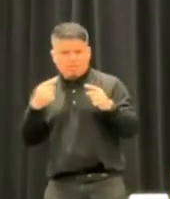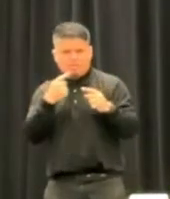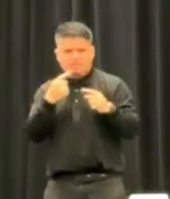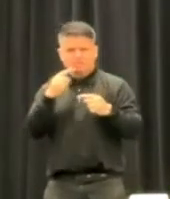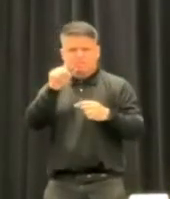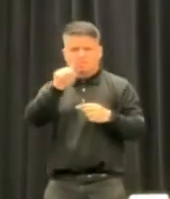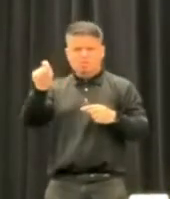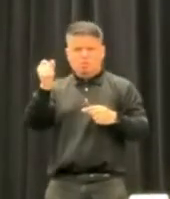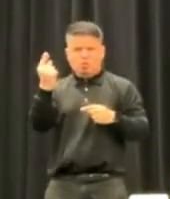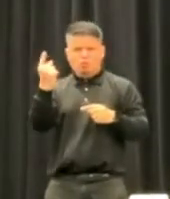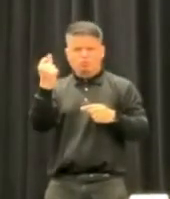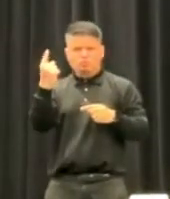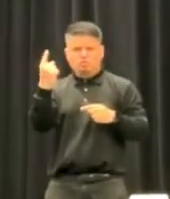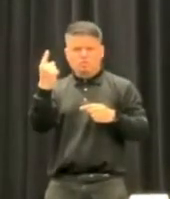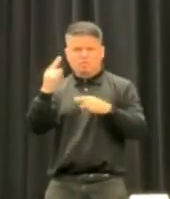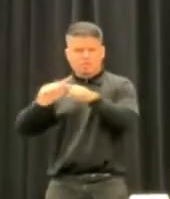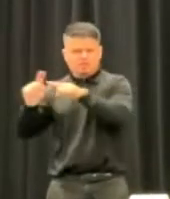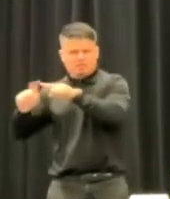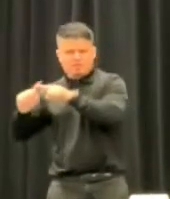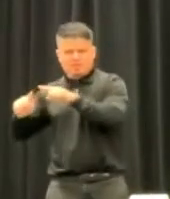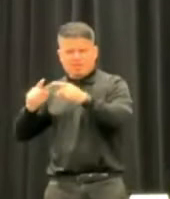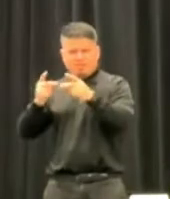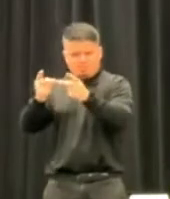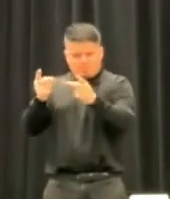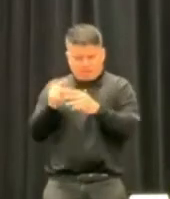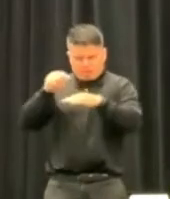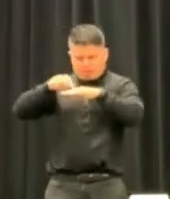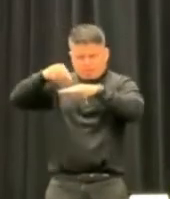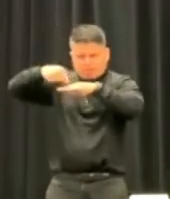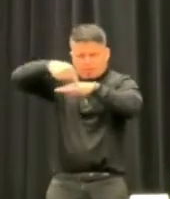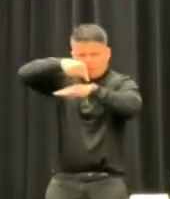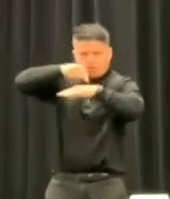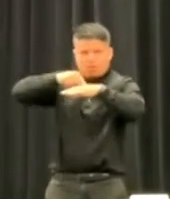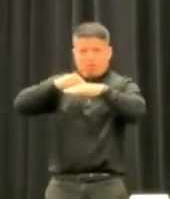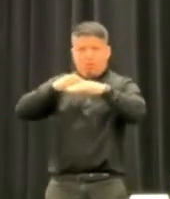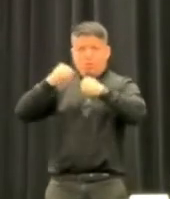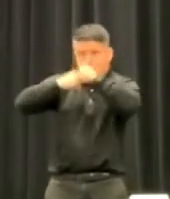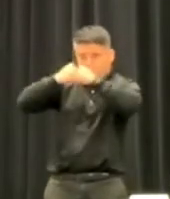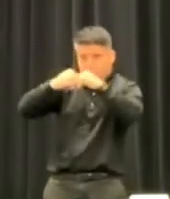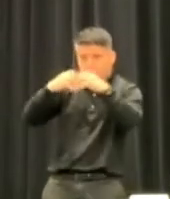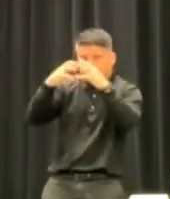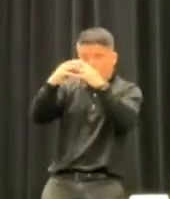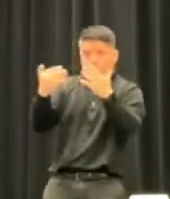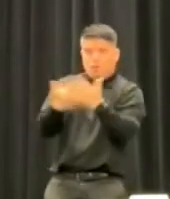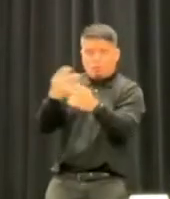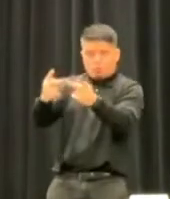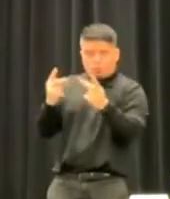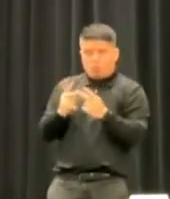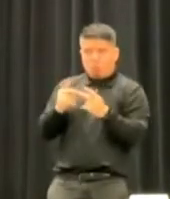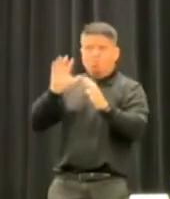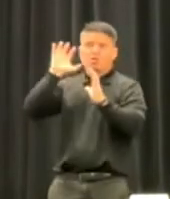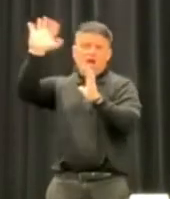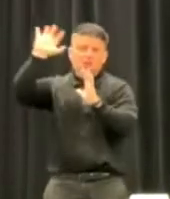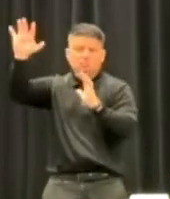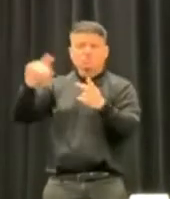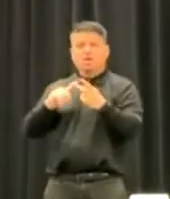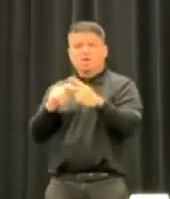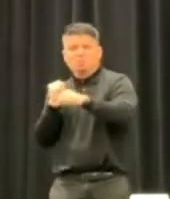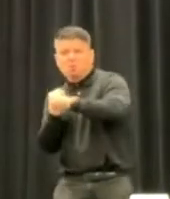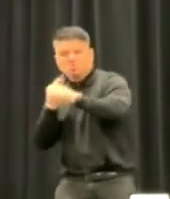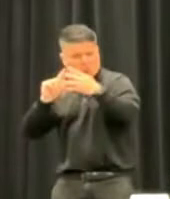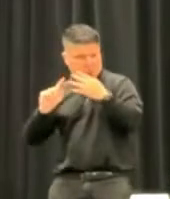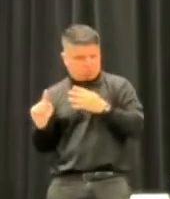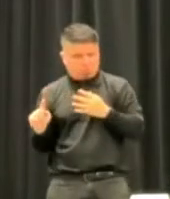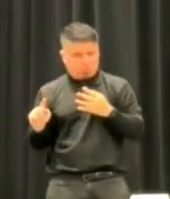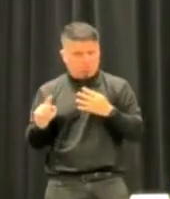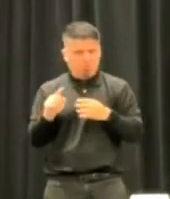instituciones recreativas que mencionó es construcción de nuevas canchas y espacios de recreación no construcción es